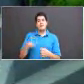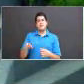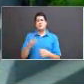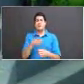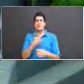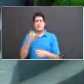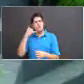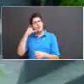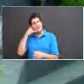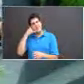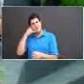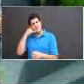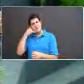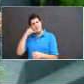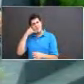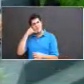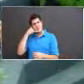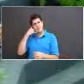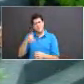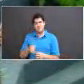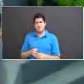teléfono.